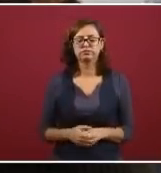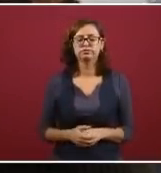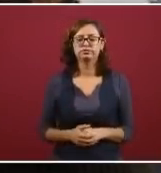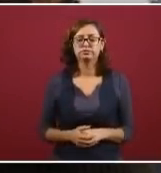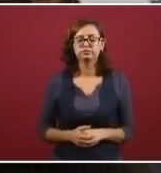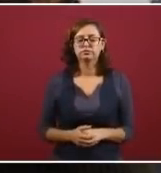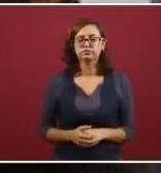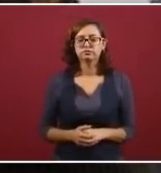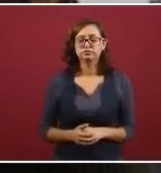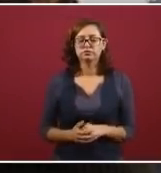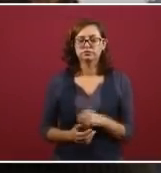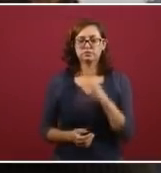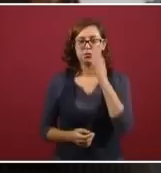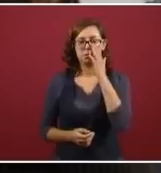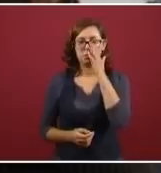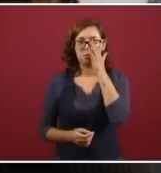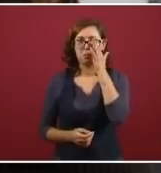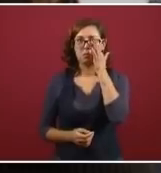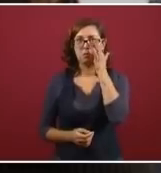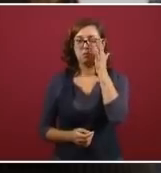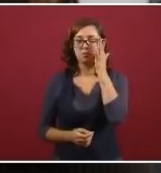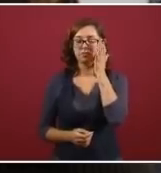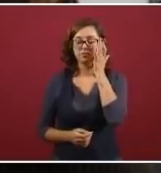porque vendría incluso